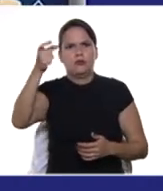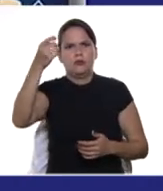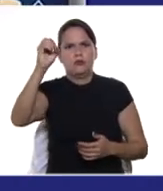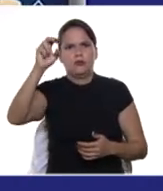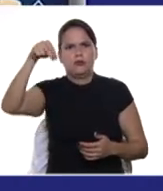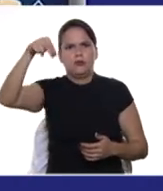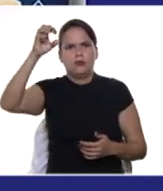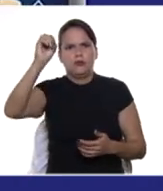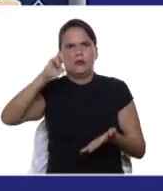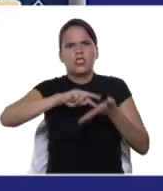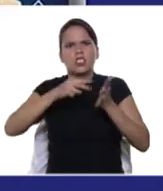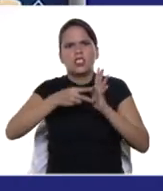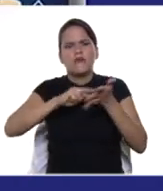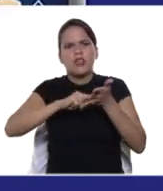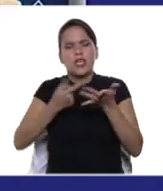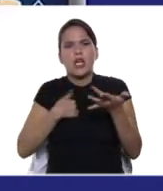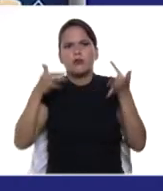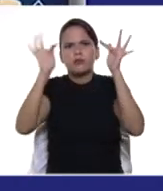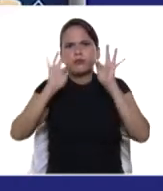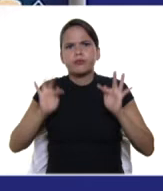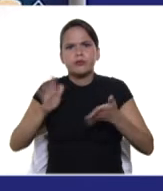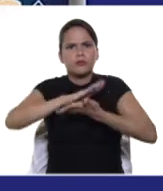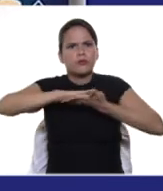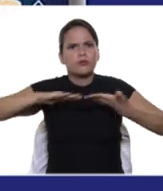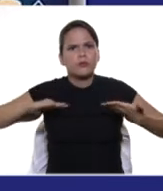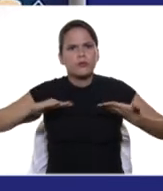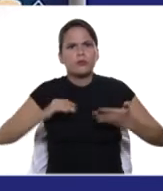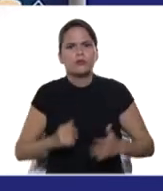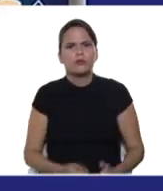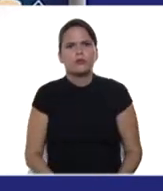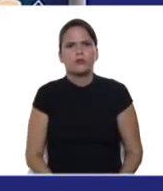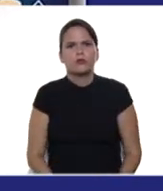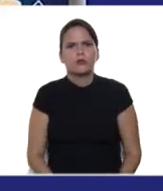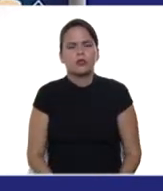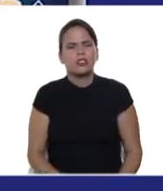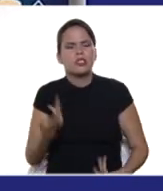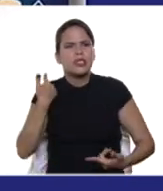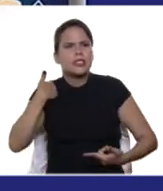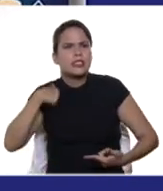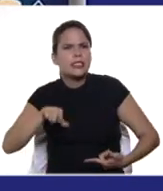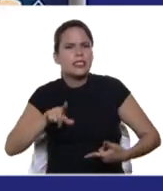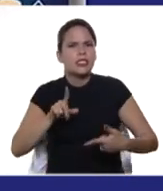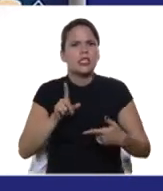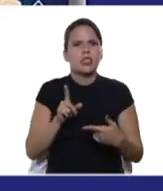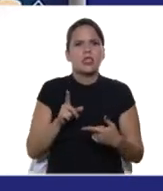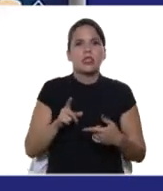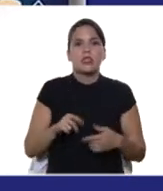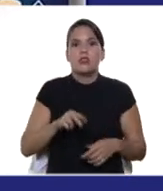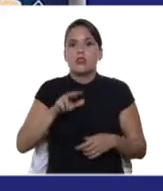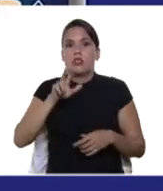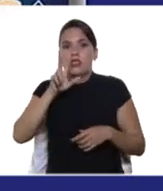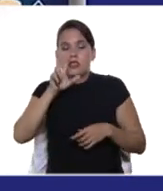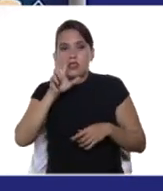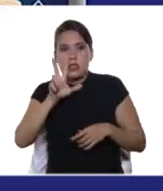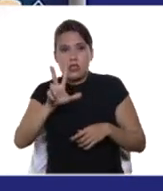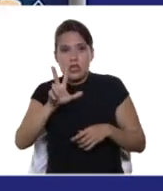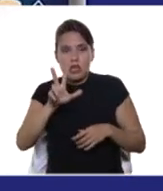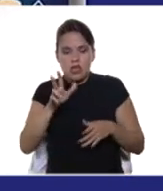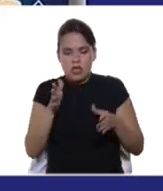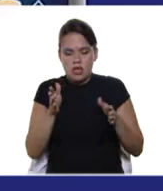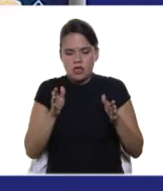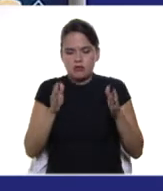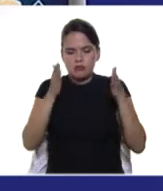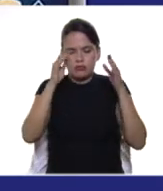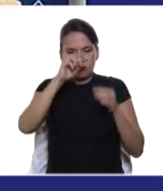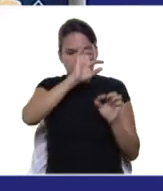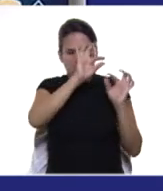los polígonos son figuras geométricas que tienen por lo menos 3 lados y van